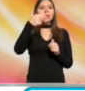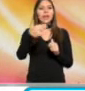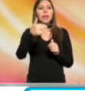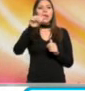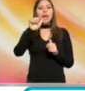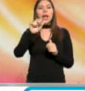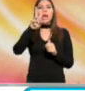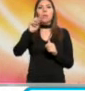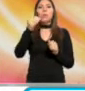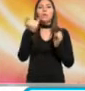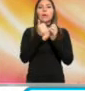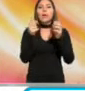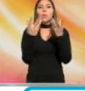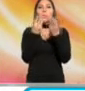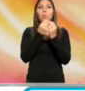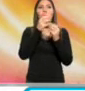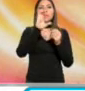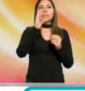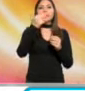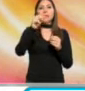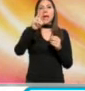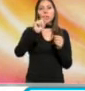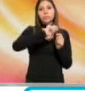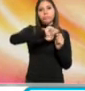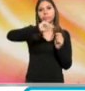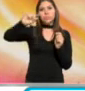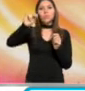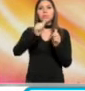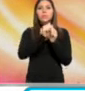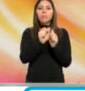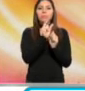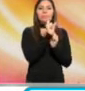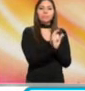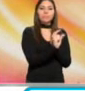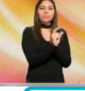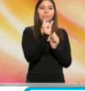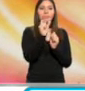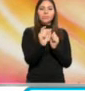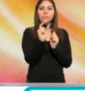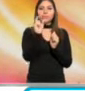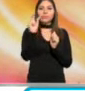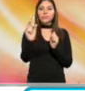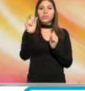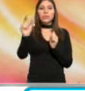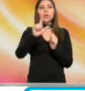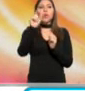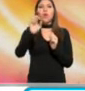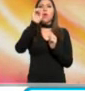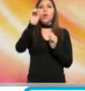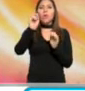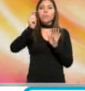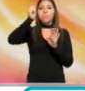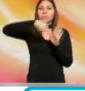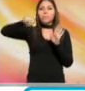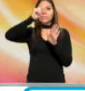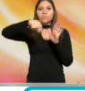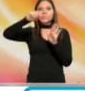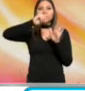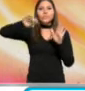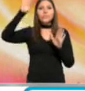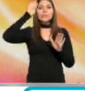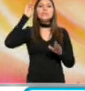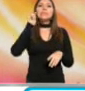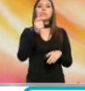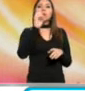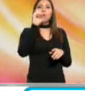no hay una liga. Así es. Y sin embargo, además en la O hace esta redondez hacia el centro. Aquí nos va a hablar de una característica donde